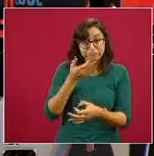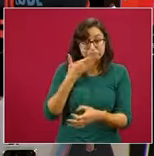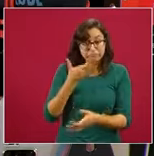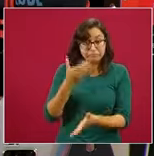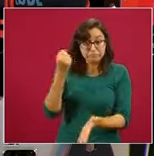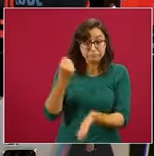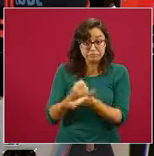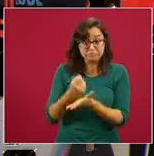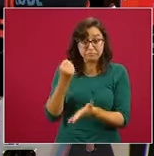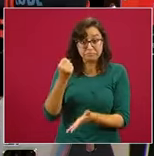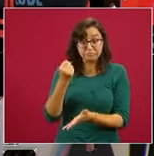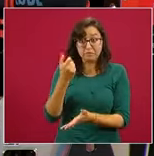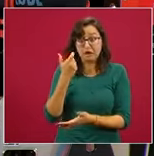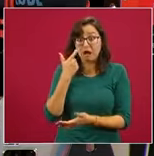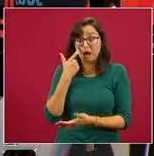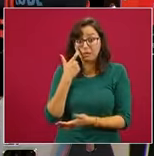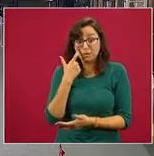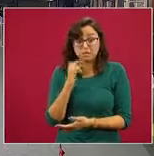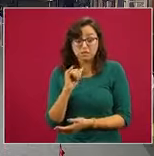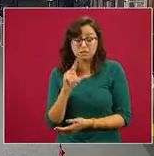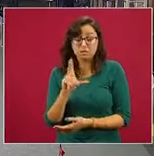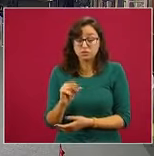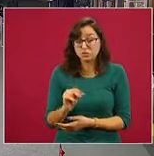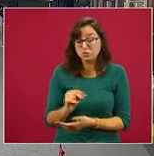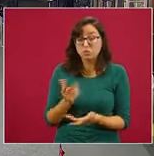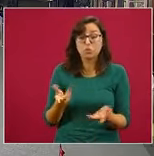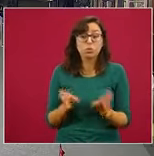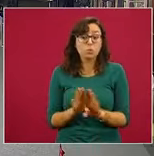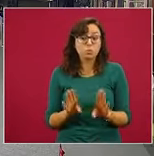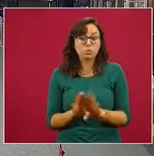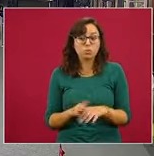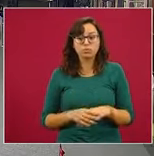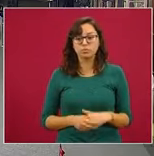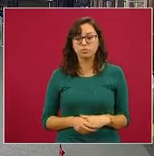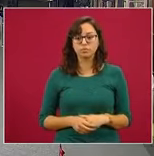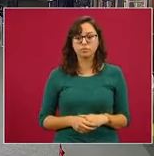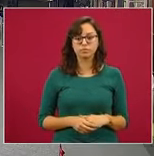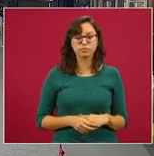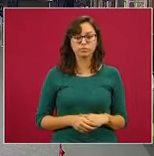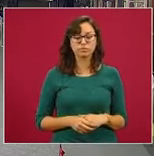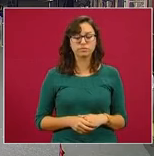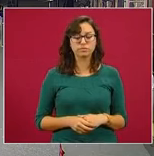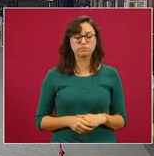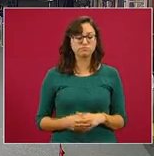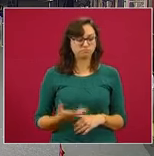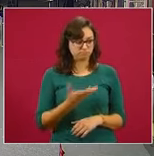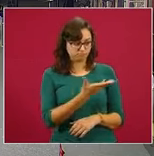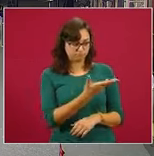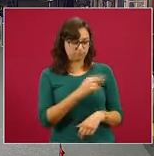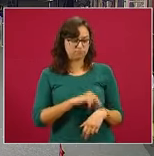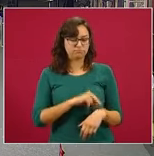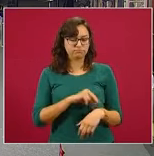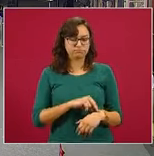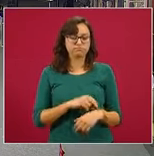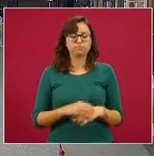no creer. Gracias. Gracias. Doctor, por favor. Muchas gracias. Efectivamente,